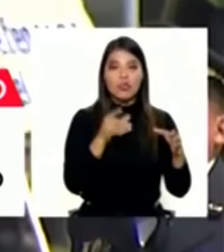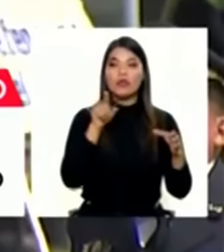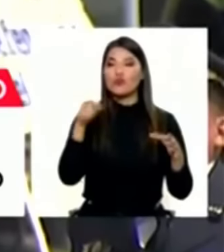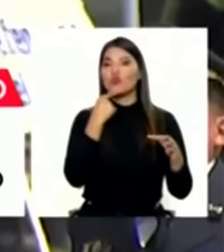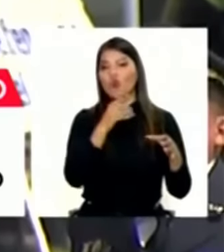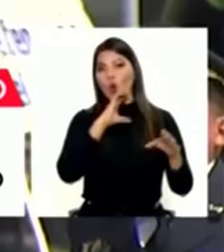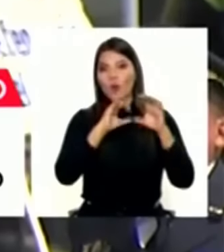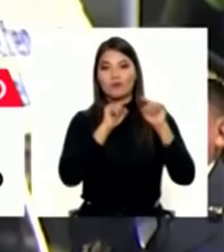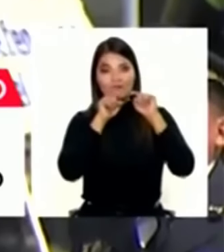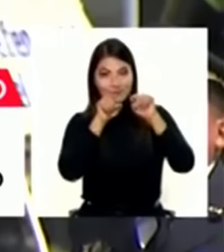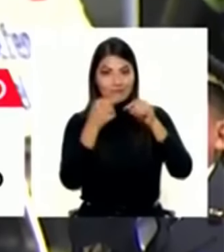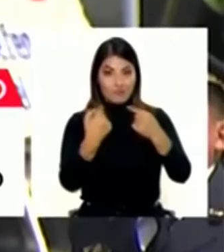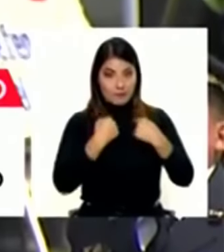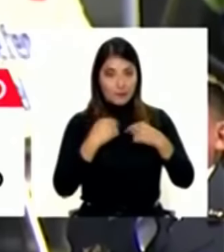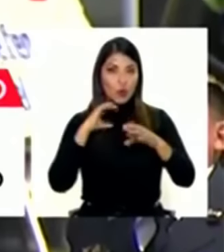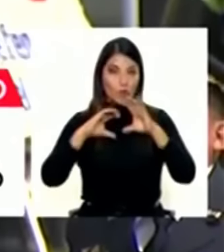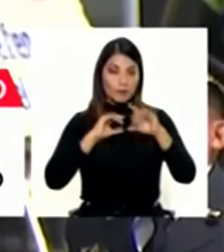hablar contigo.